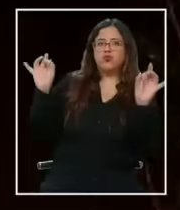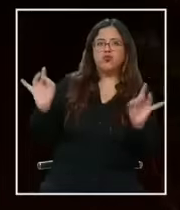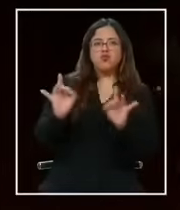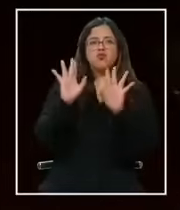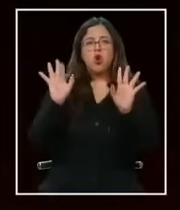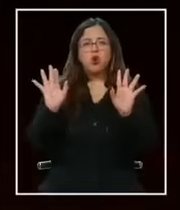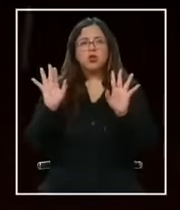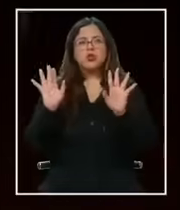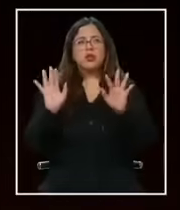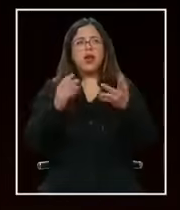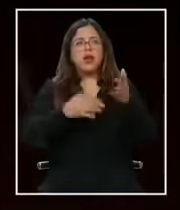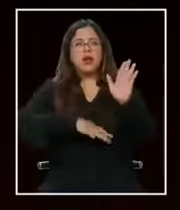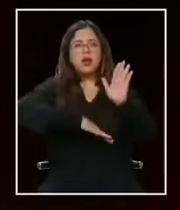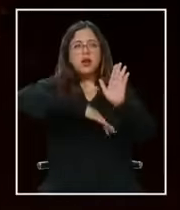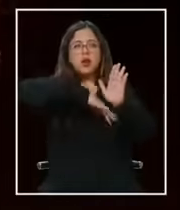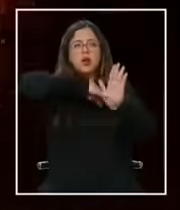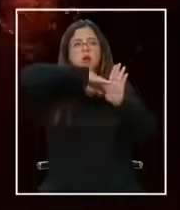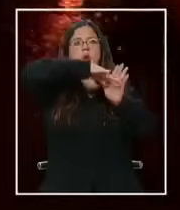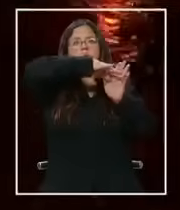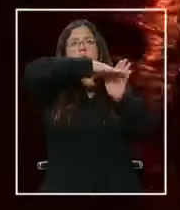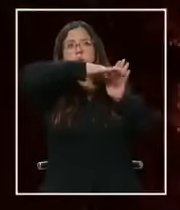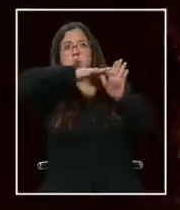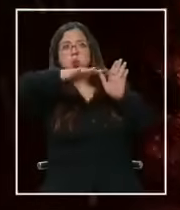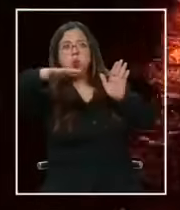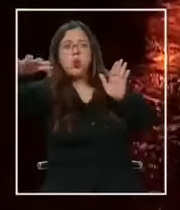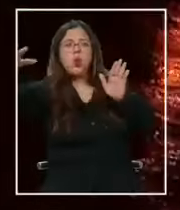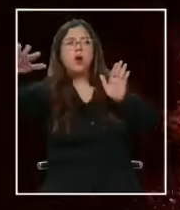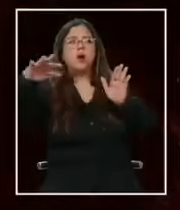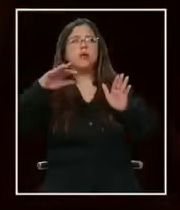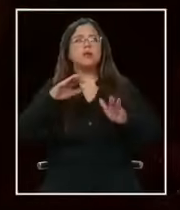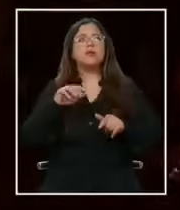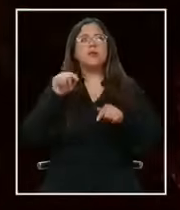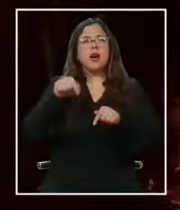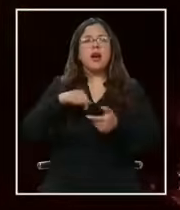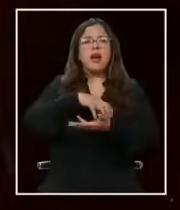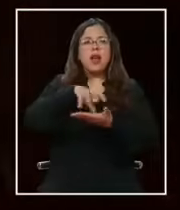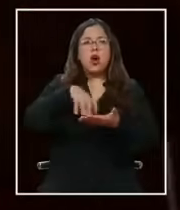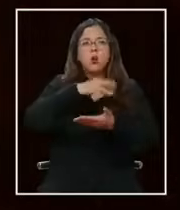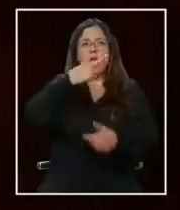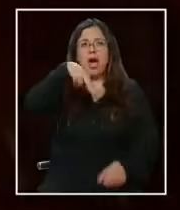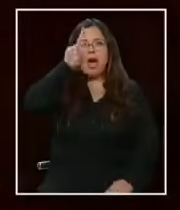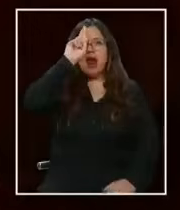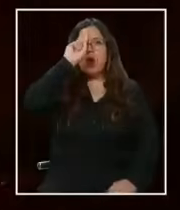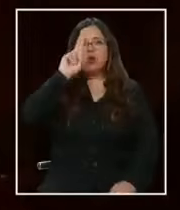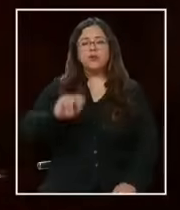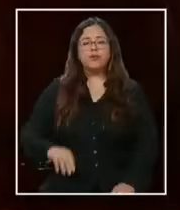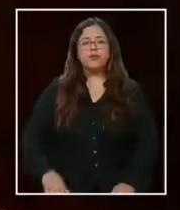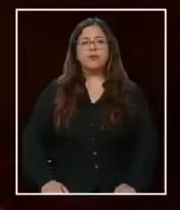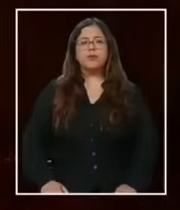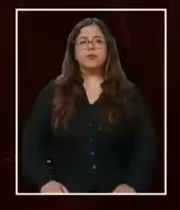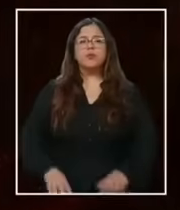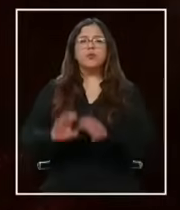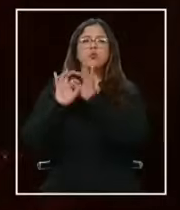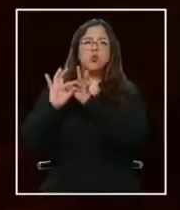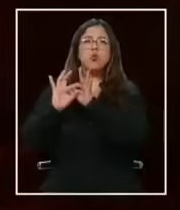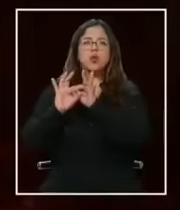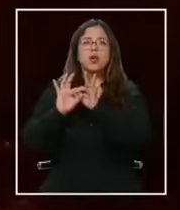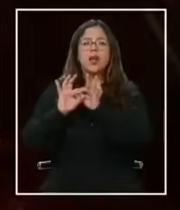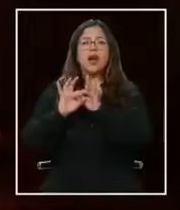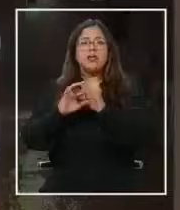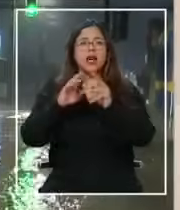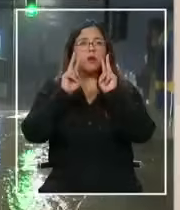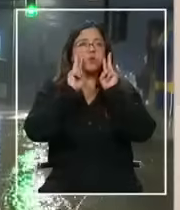eventual salida del desborde de este río el río pichilo acá en la comuna de arauco solo Muchas gracias seguimos